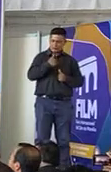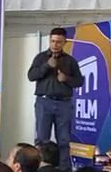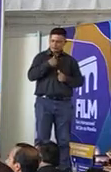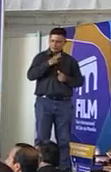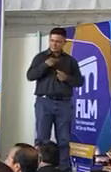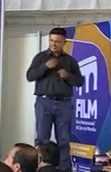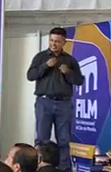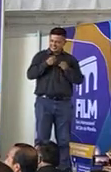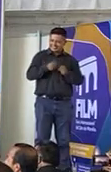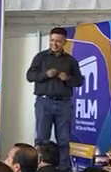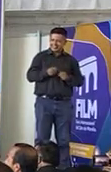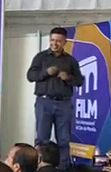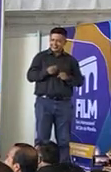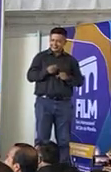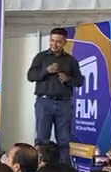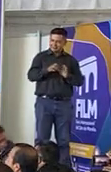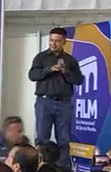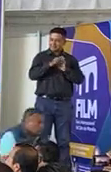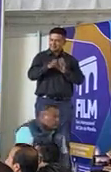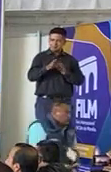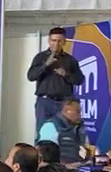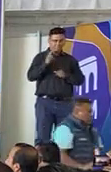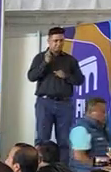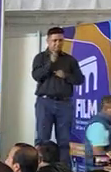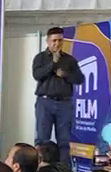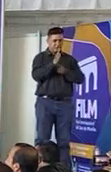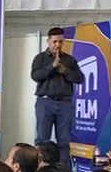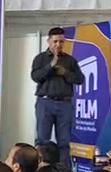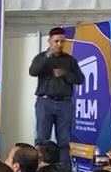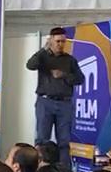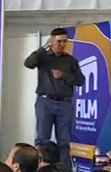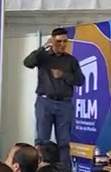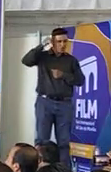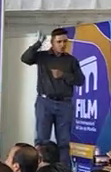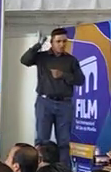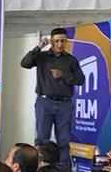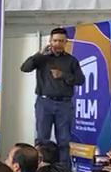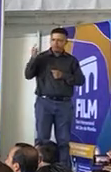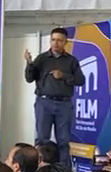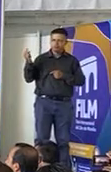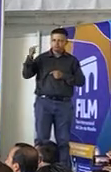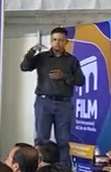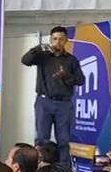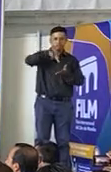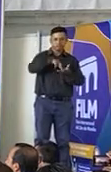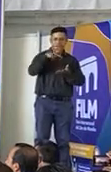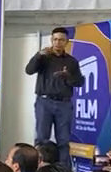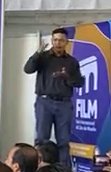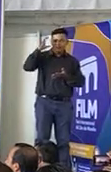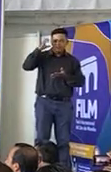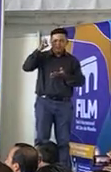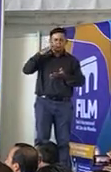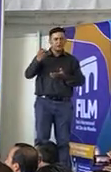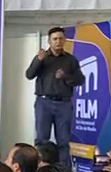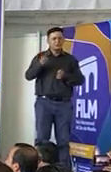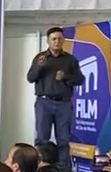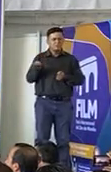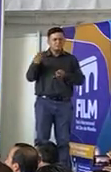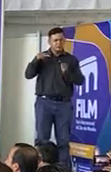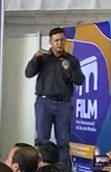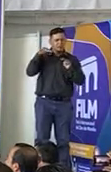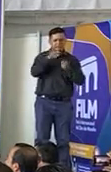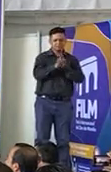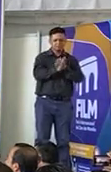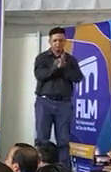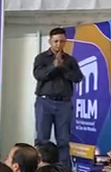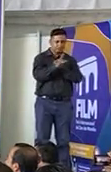hasta el mismísimo fantasma de Morelos le encantará bajar de la casona donde descansan sus pertenencias,